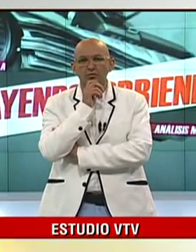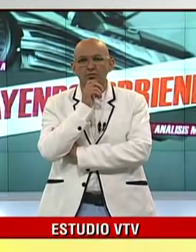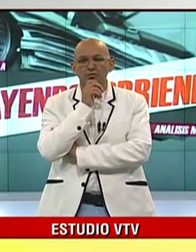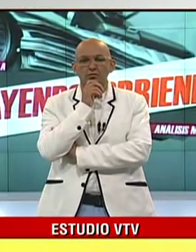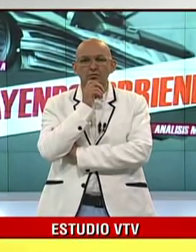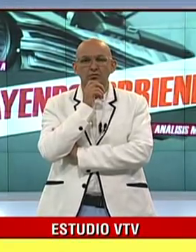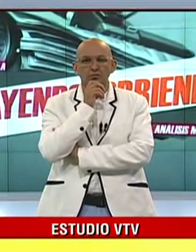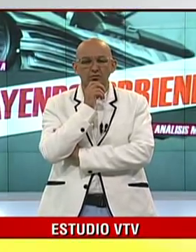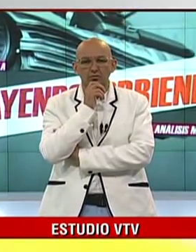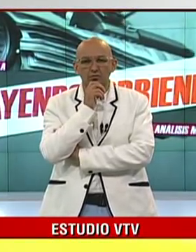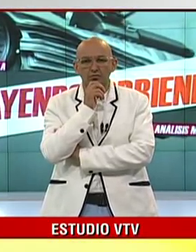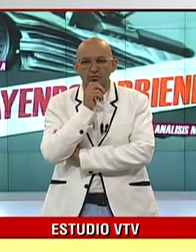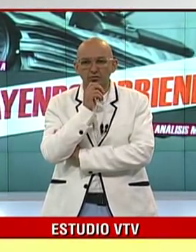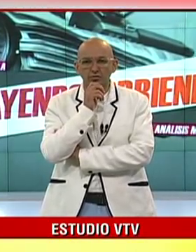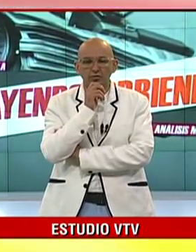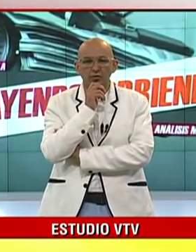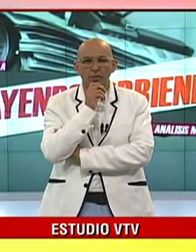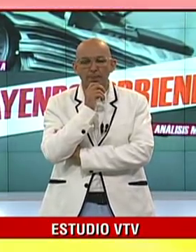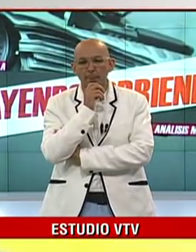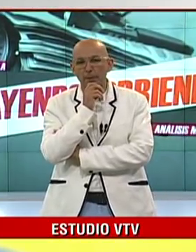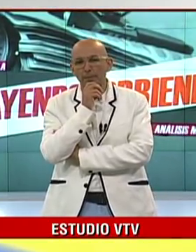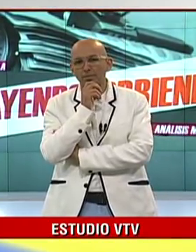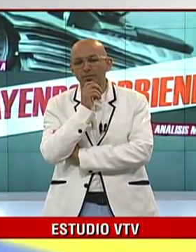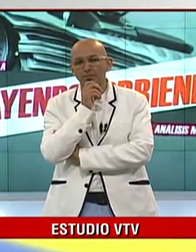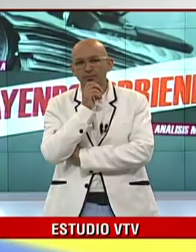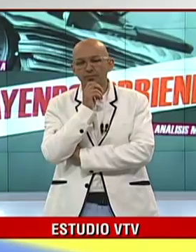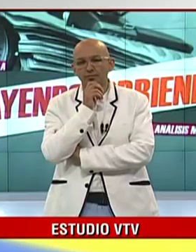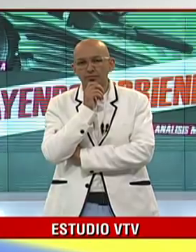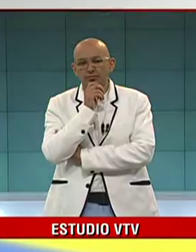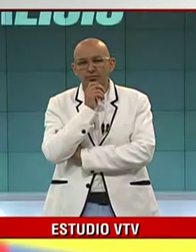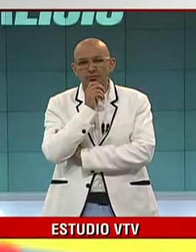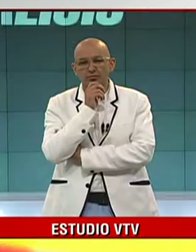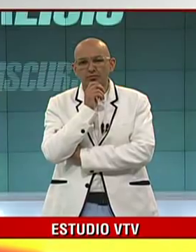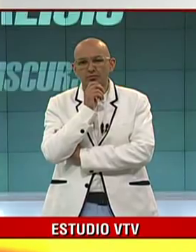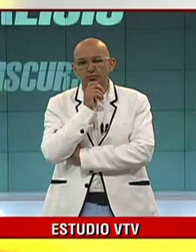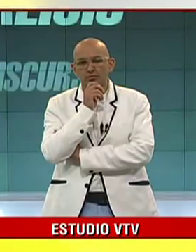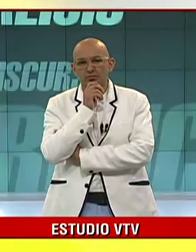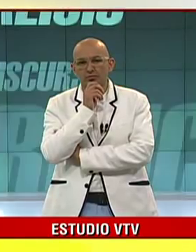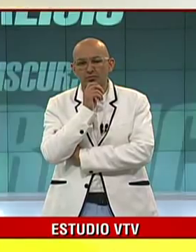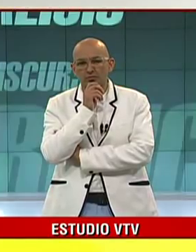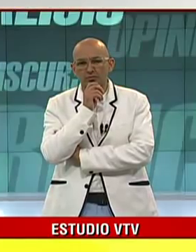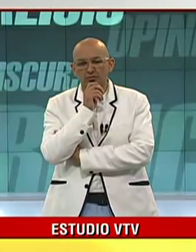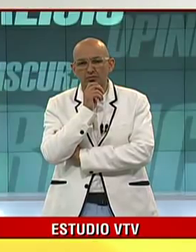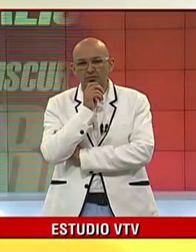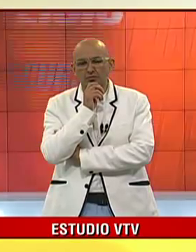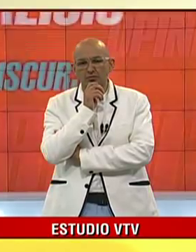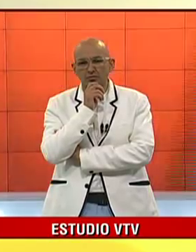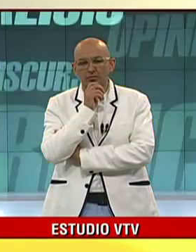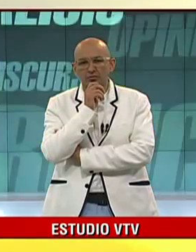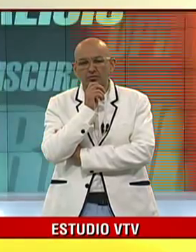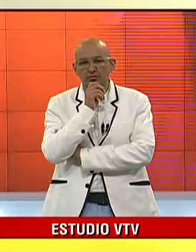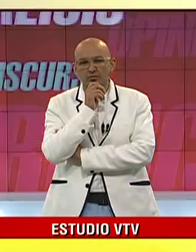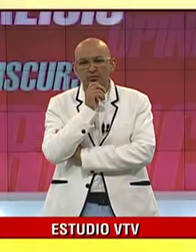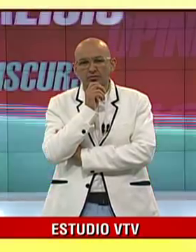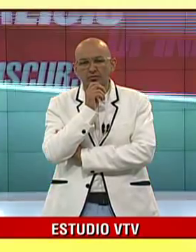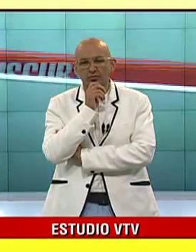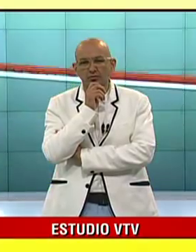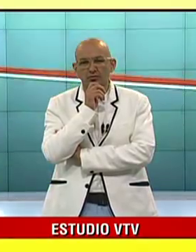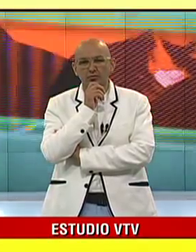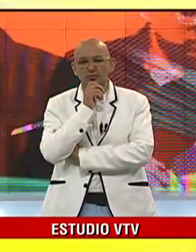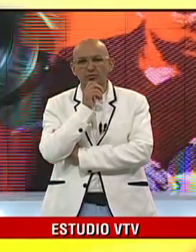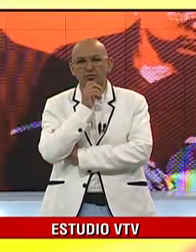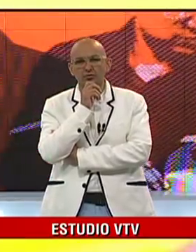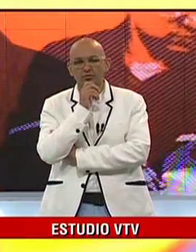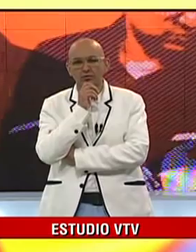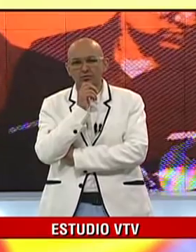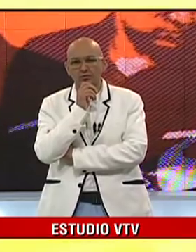de ellos. Se acabó. No se lo vamos a permitir de esa forma. El que quiera ir a elecciones tiene que